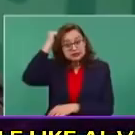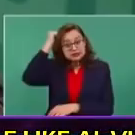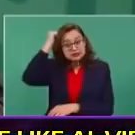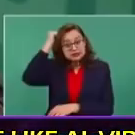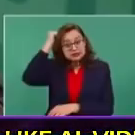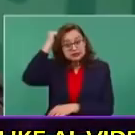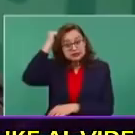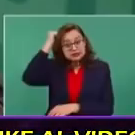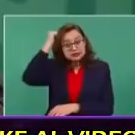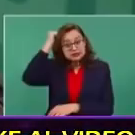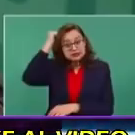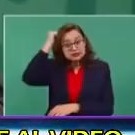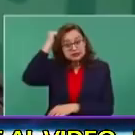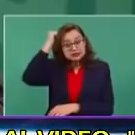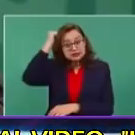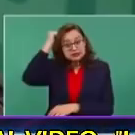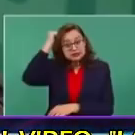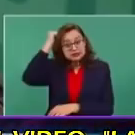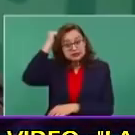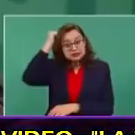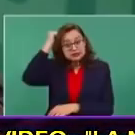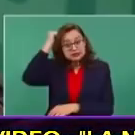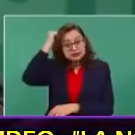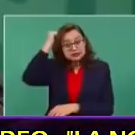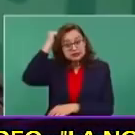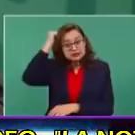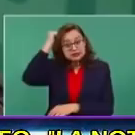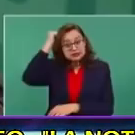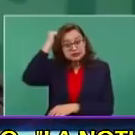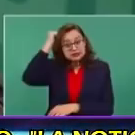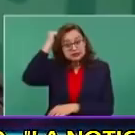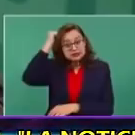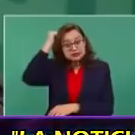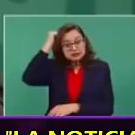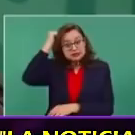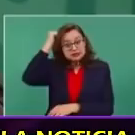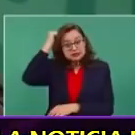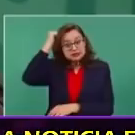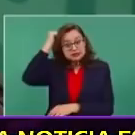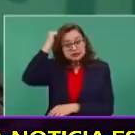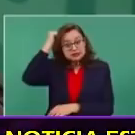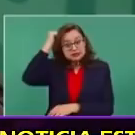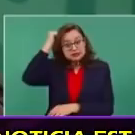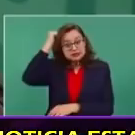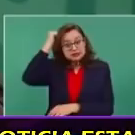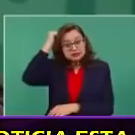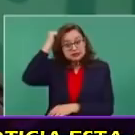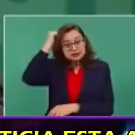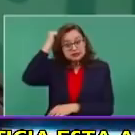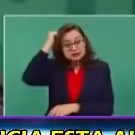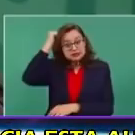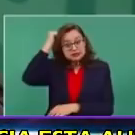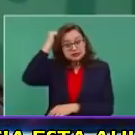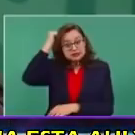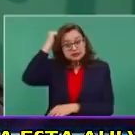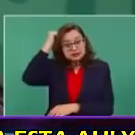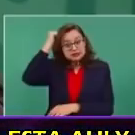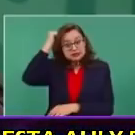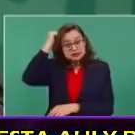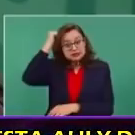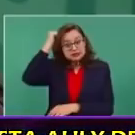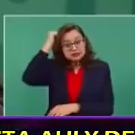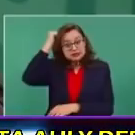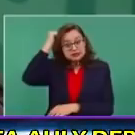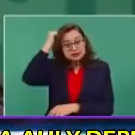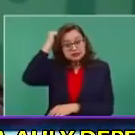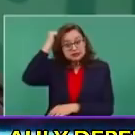PRIAN RDMC. El presidente AMLO exhibió la desesperación de Claudio X González y compañía y mandó un mensaje claro